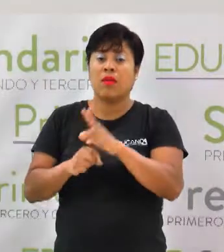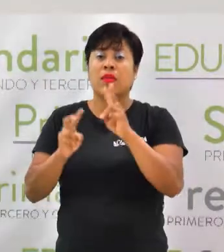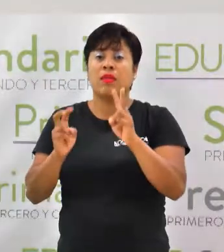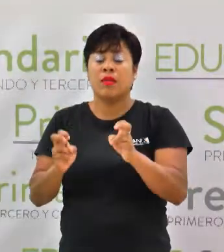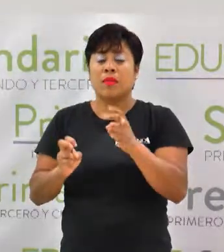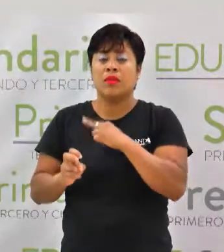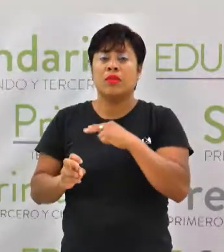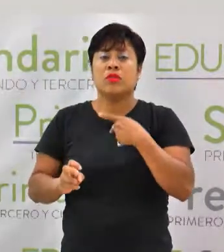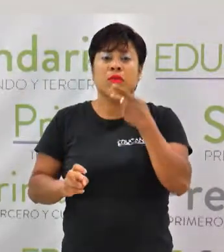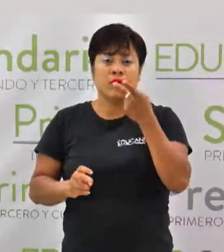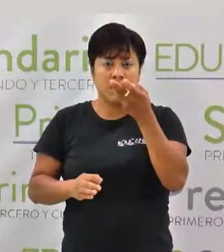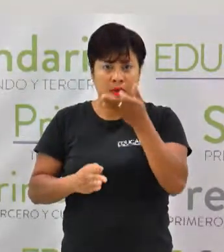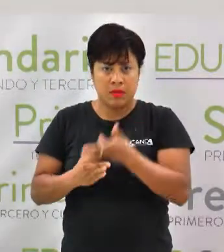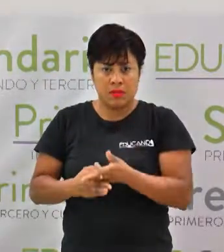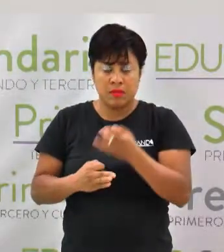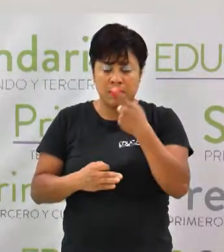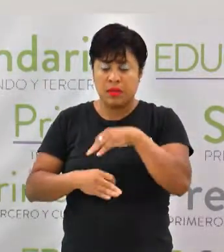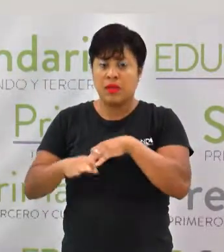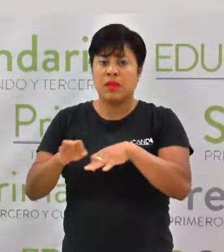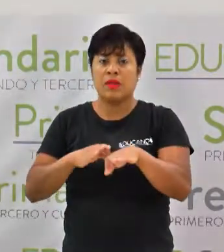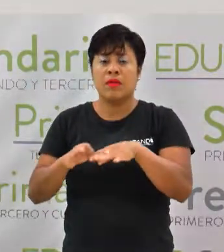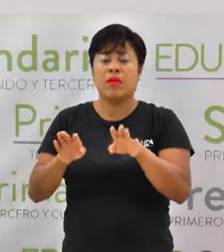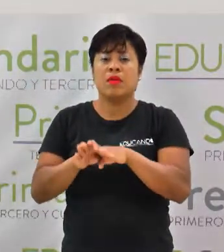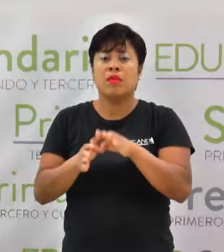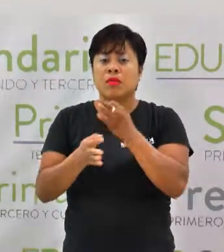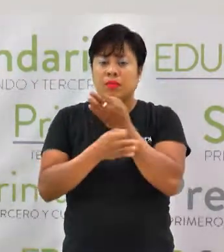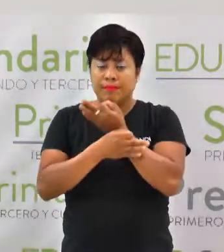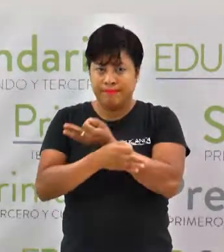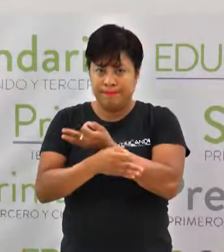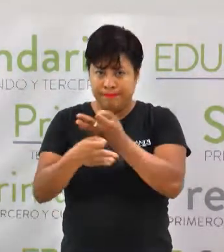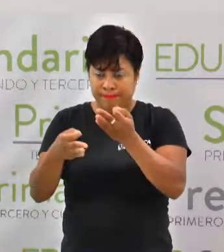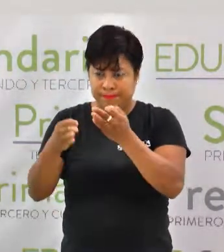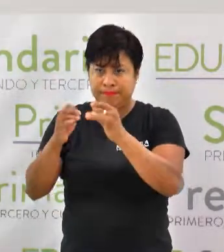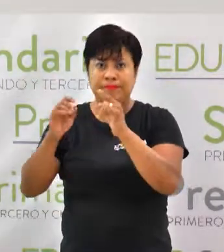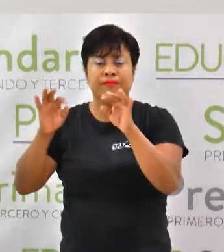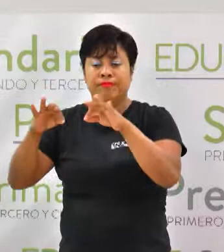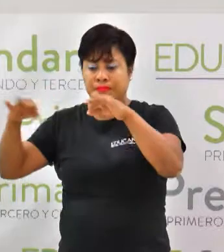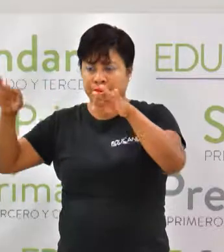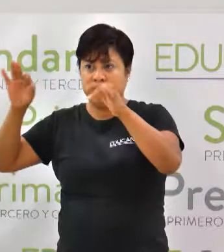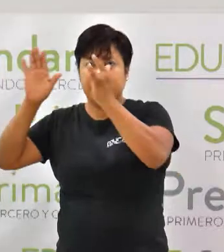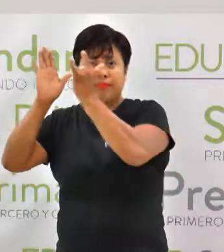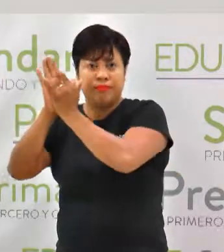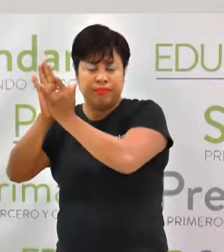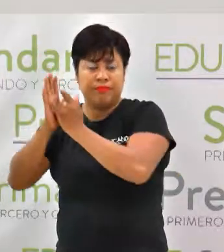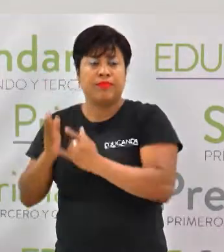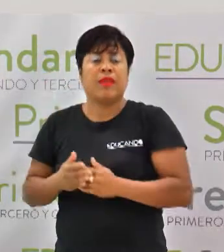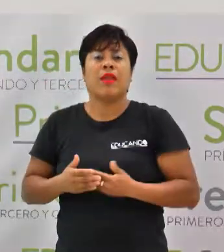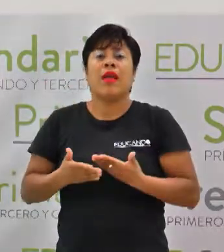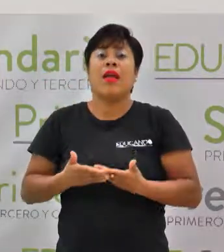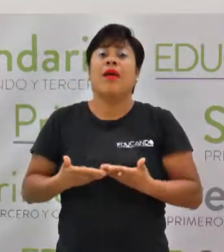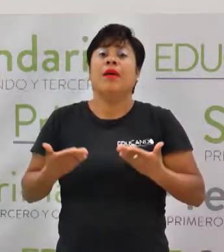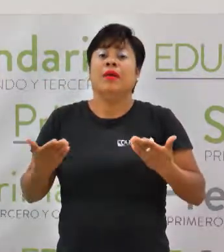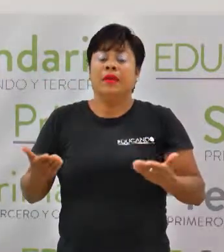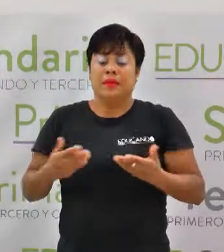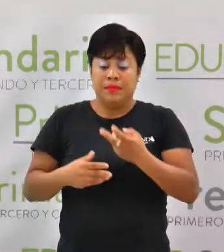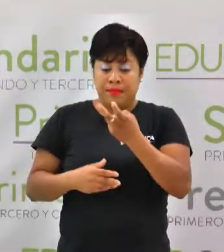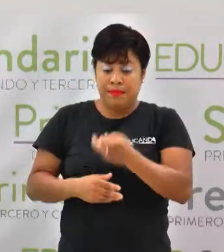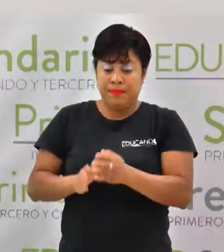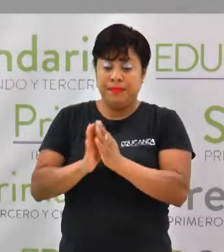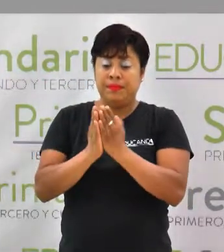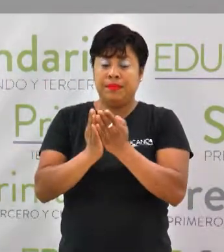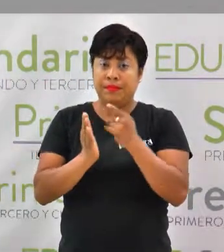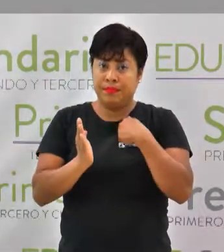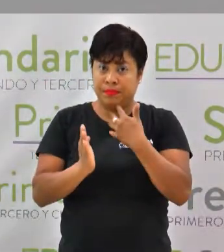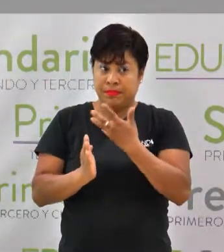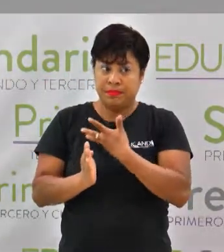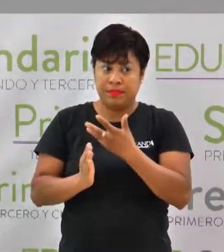de qué tema es del que vamos a hablar hoy para trabajar la exposición, ¿sí? Bien, ahora, este libro